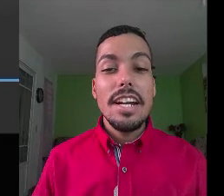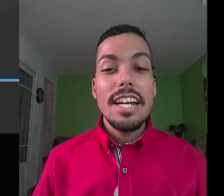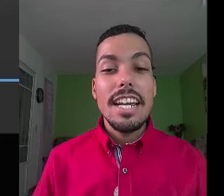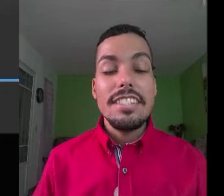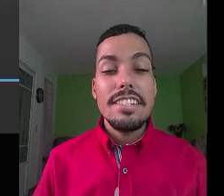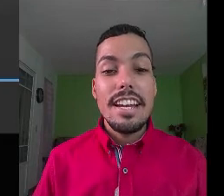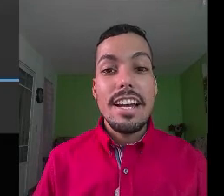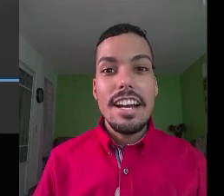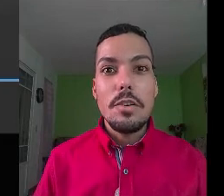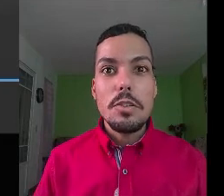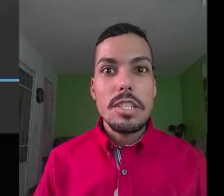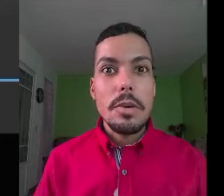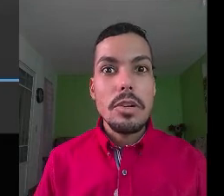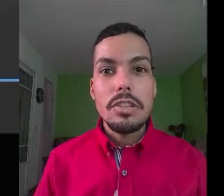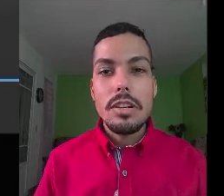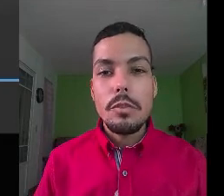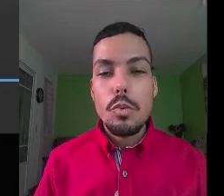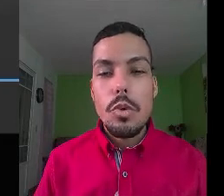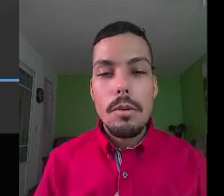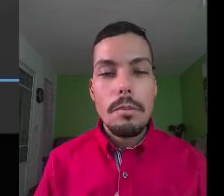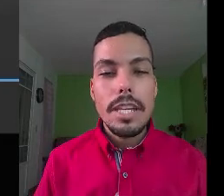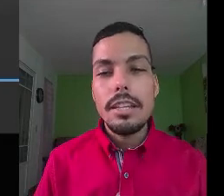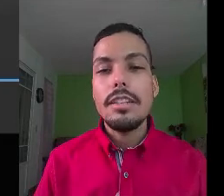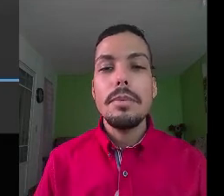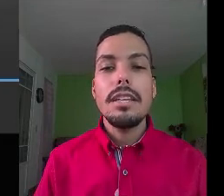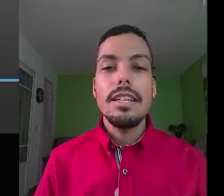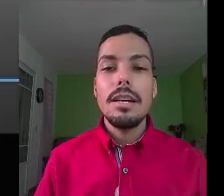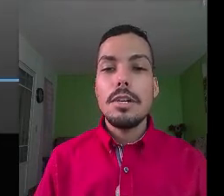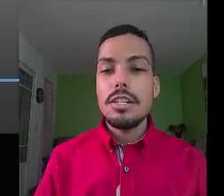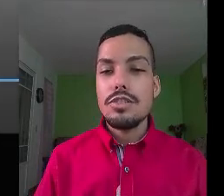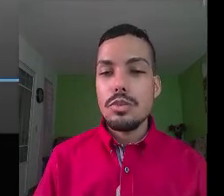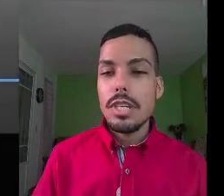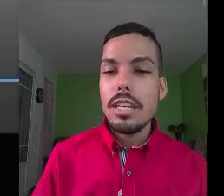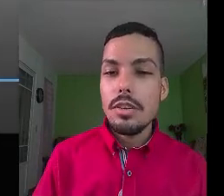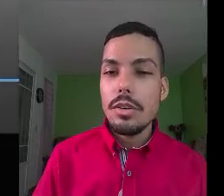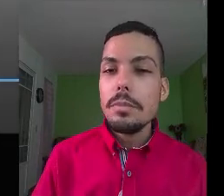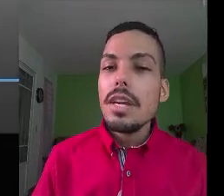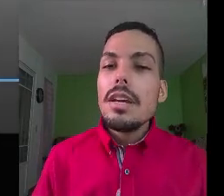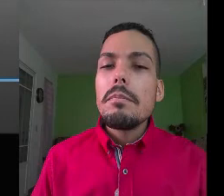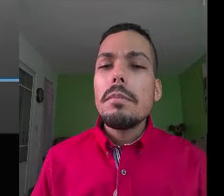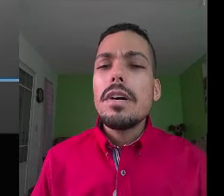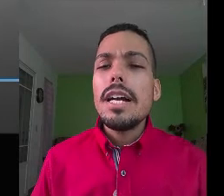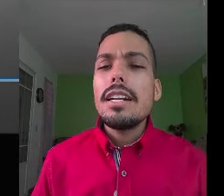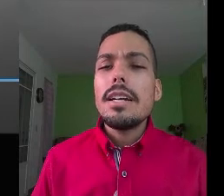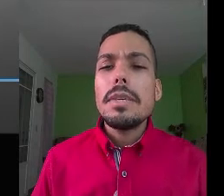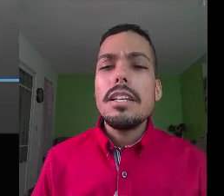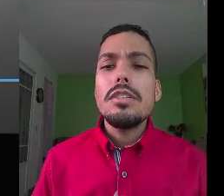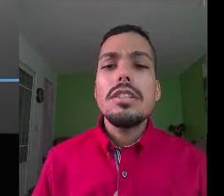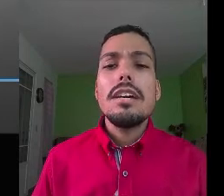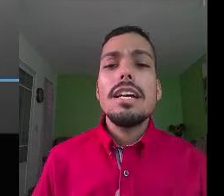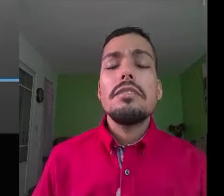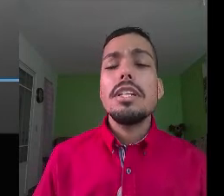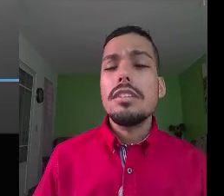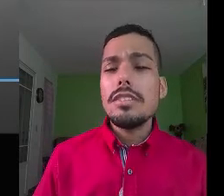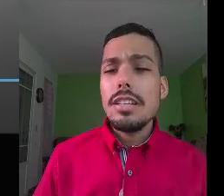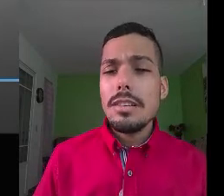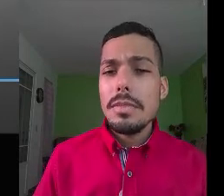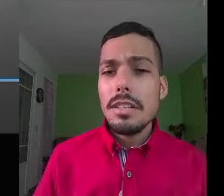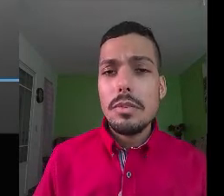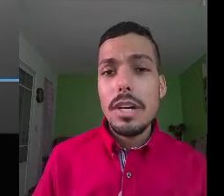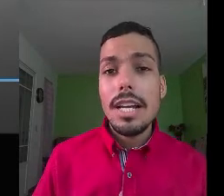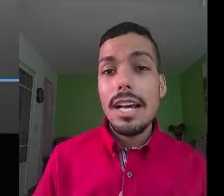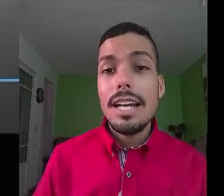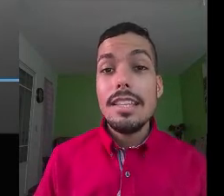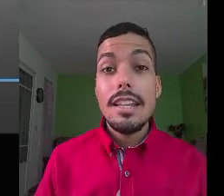Excelente, ahora que ya conocimos a nuestro nuevo amiguito y practicamos el sonido, vamos a ir rapidito otra vez a nuestro